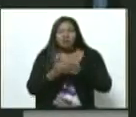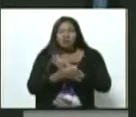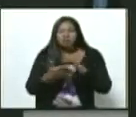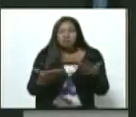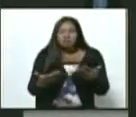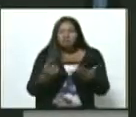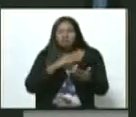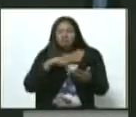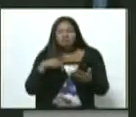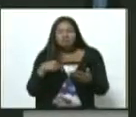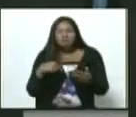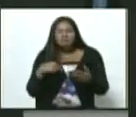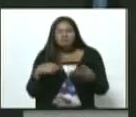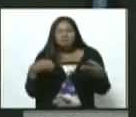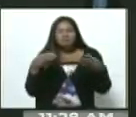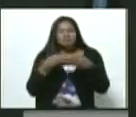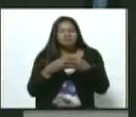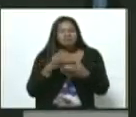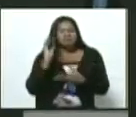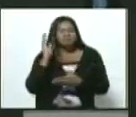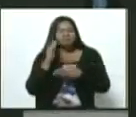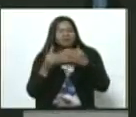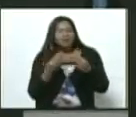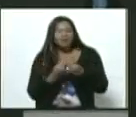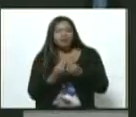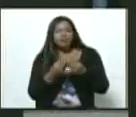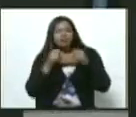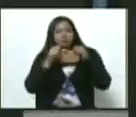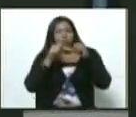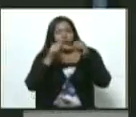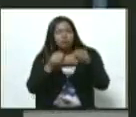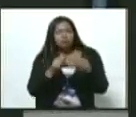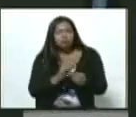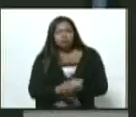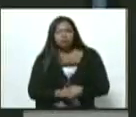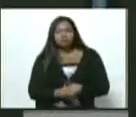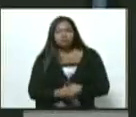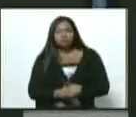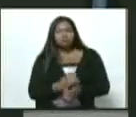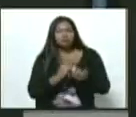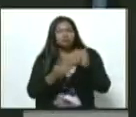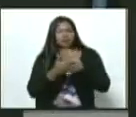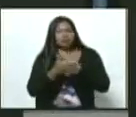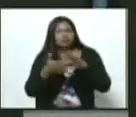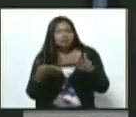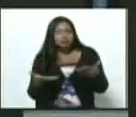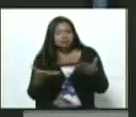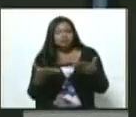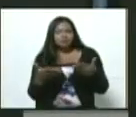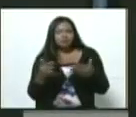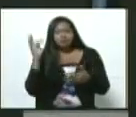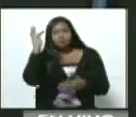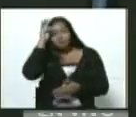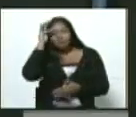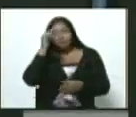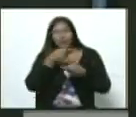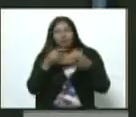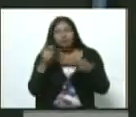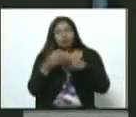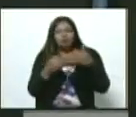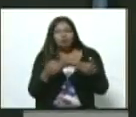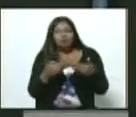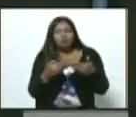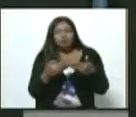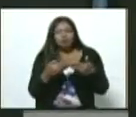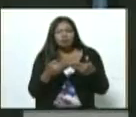estamos en sesión permanente, a fin pues de que con el Fiscal General de la República, el doctor